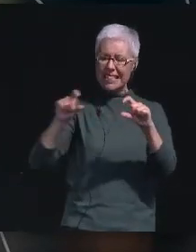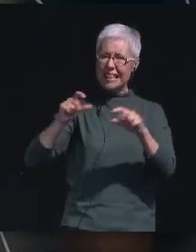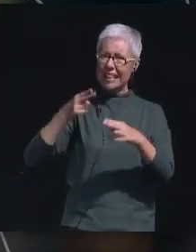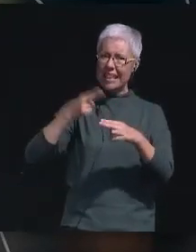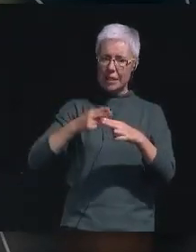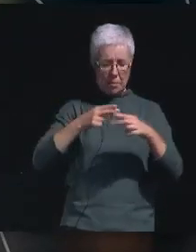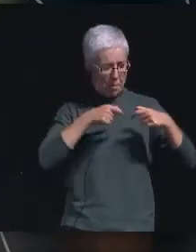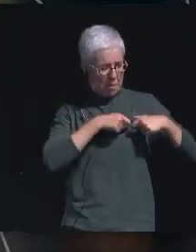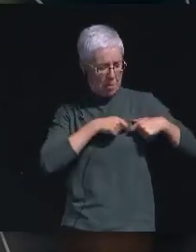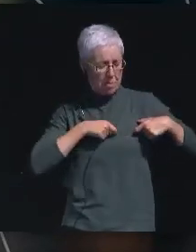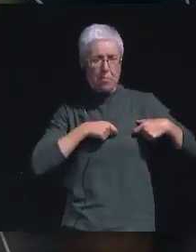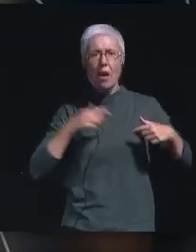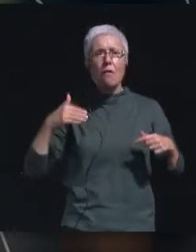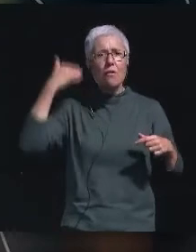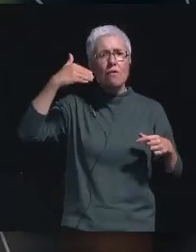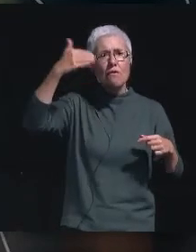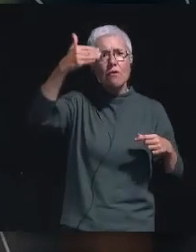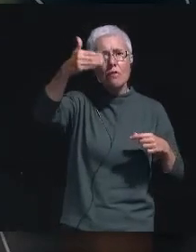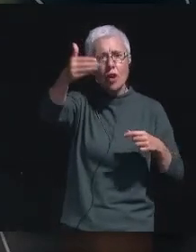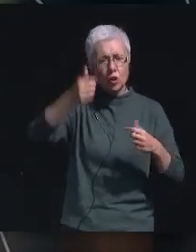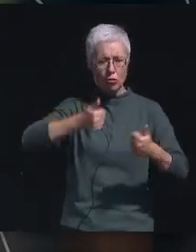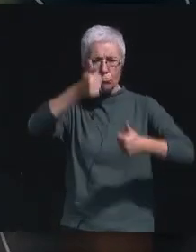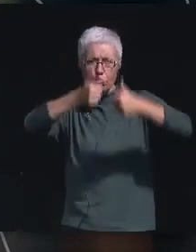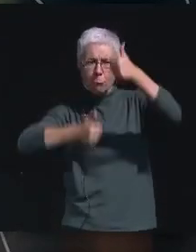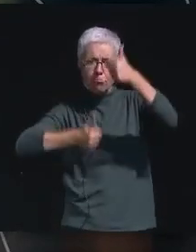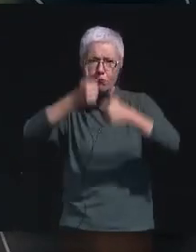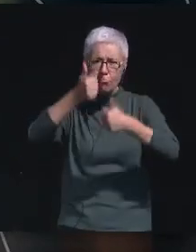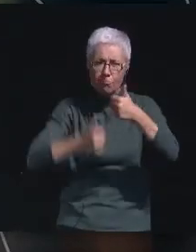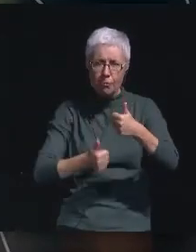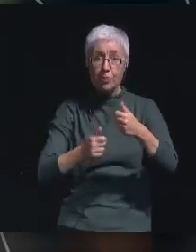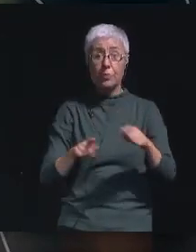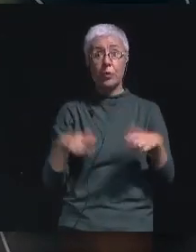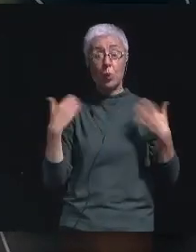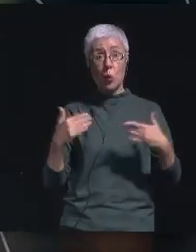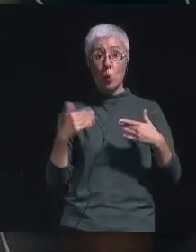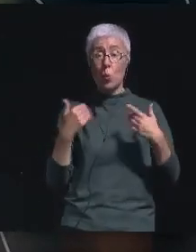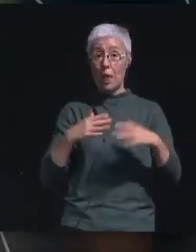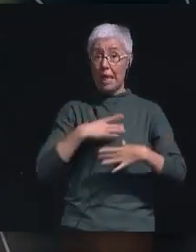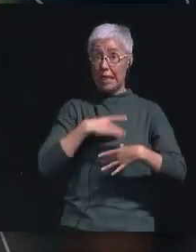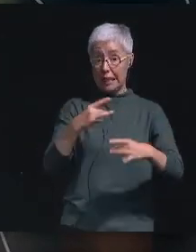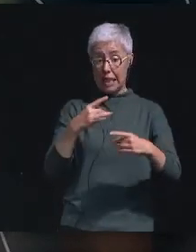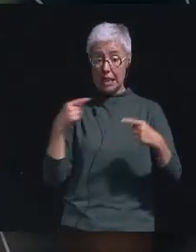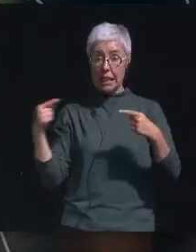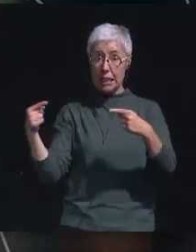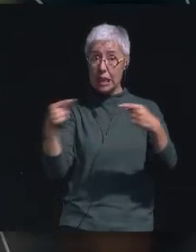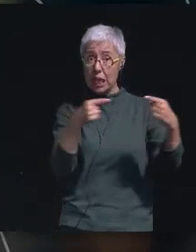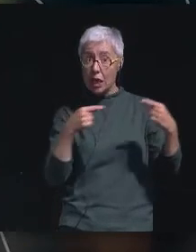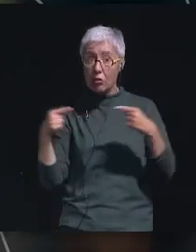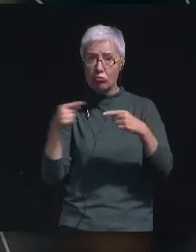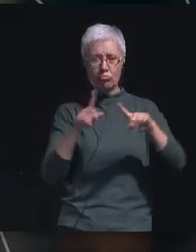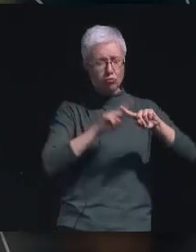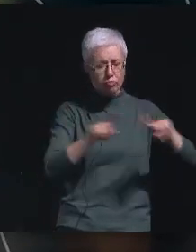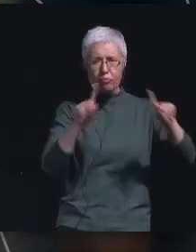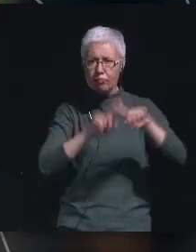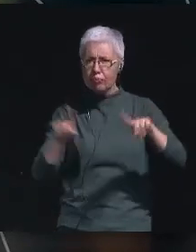cómo van a competir las marcas en el siglo XXI. Vamos a tener también una mesa muy interesante con Josep Santacreu, Joan